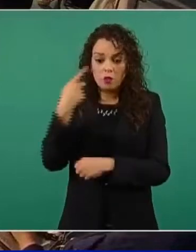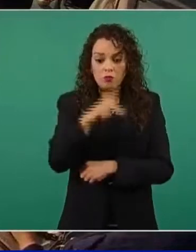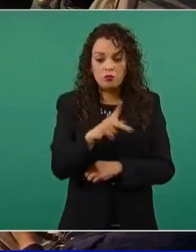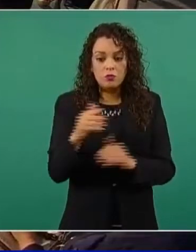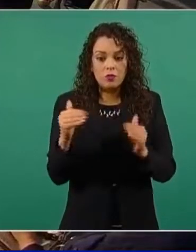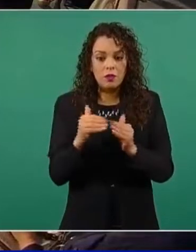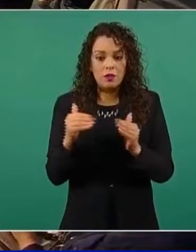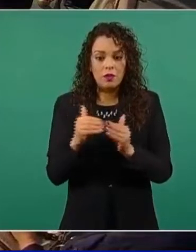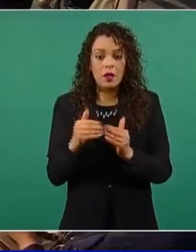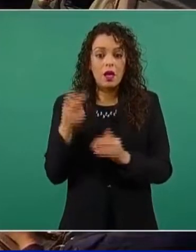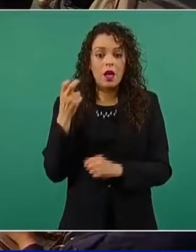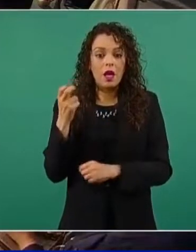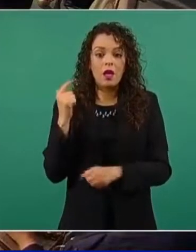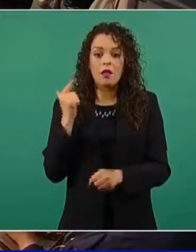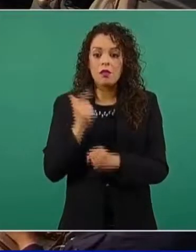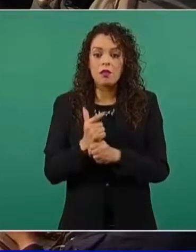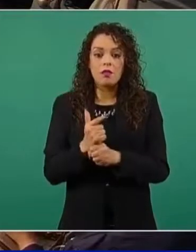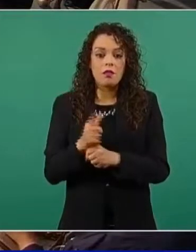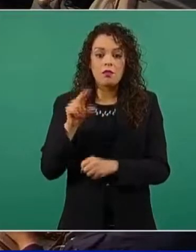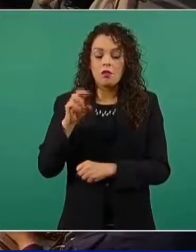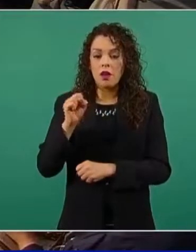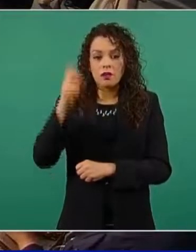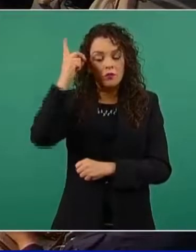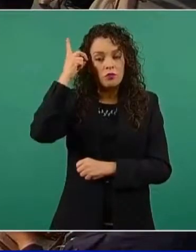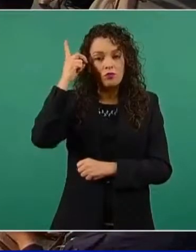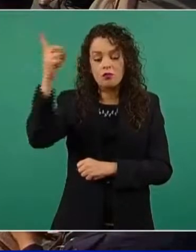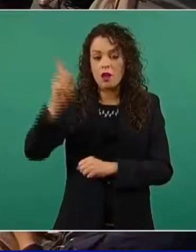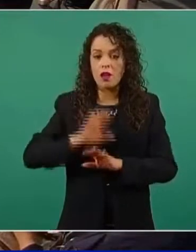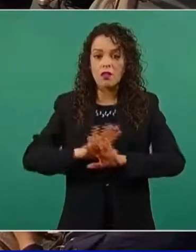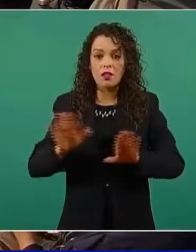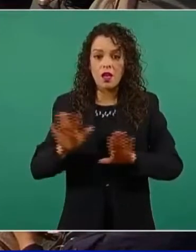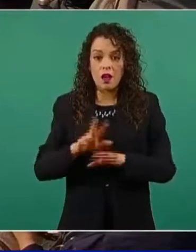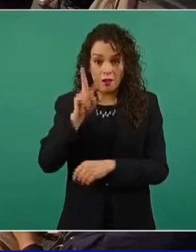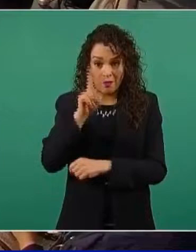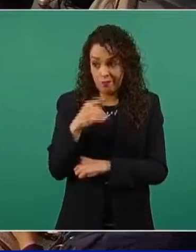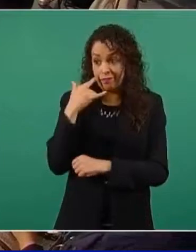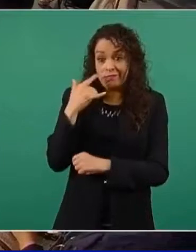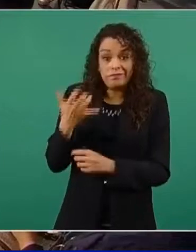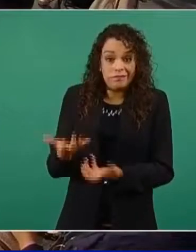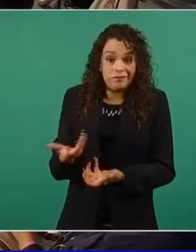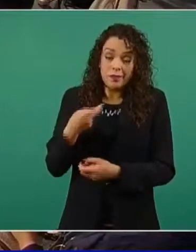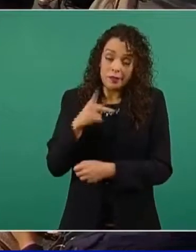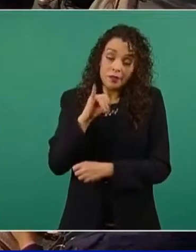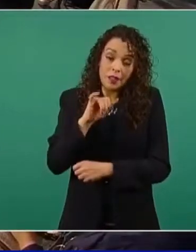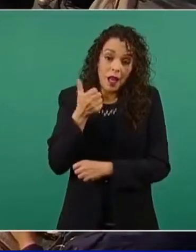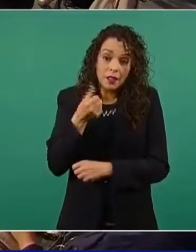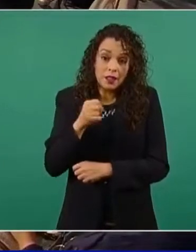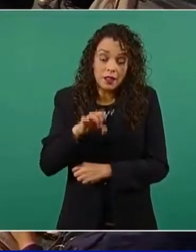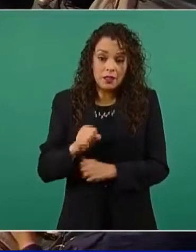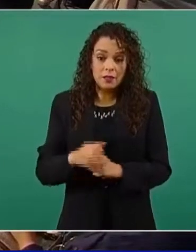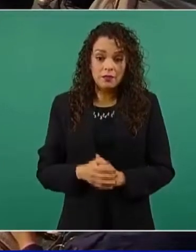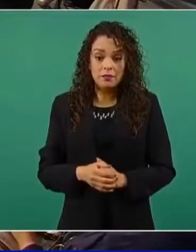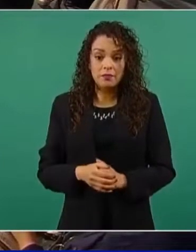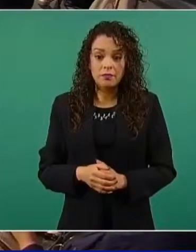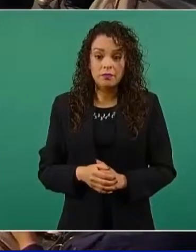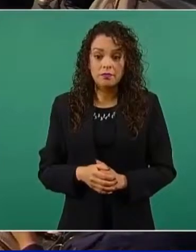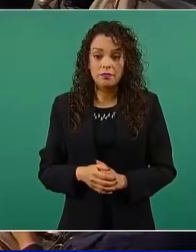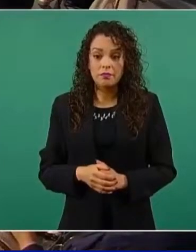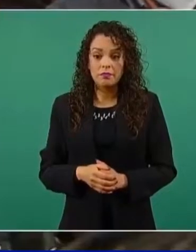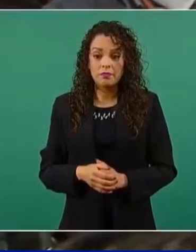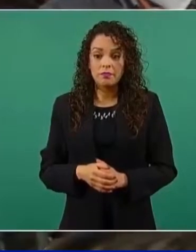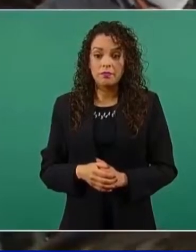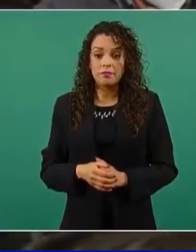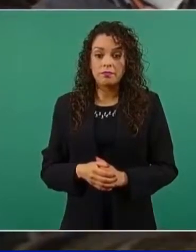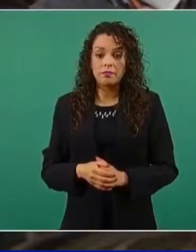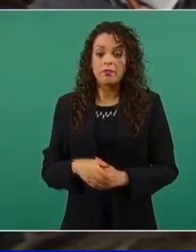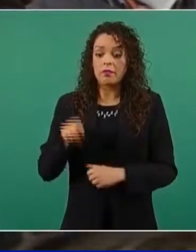pues ahí se enteró que él ya no era dueño de ese rancho, que ese rancho se lo habían comprado y a él lo llevaron